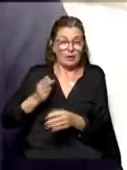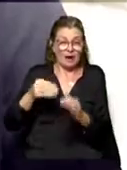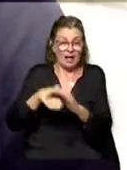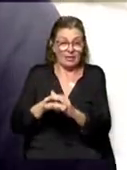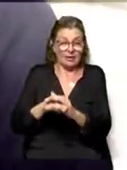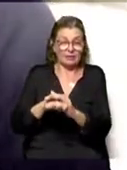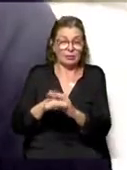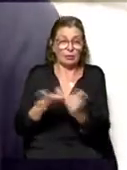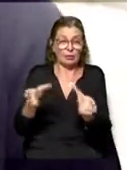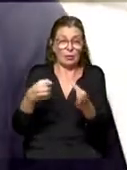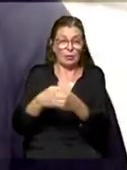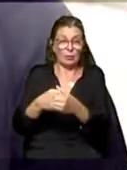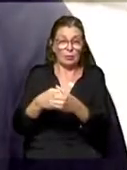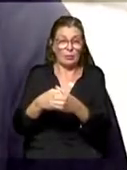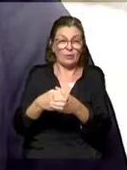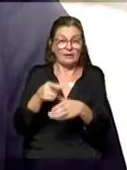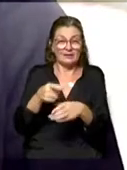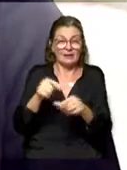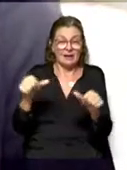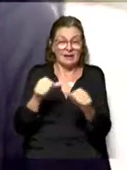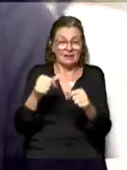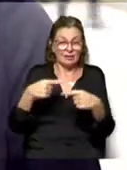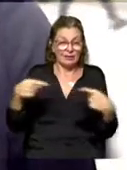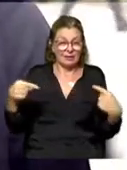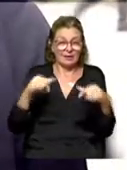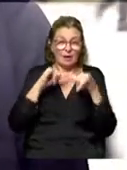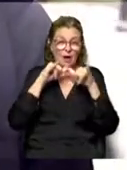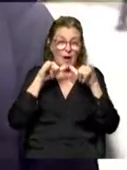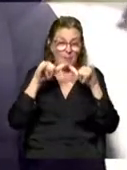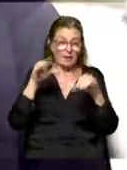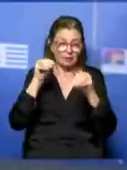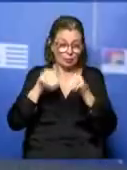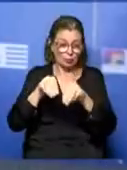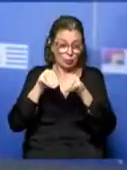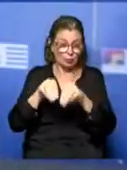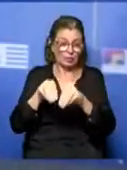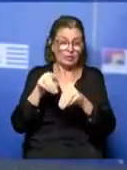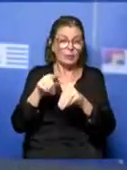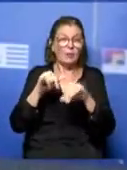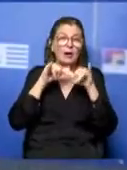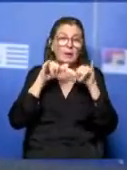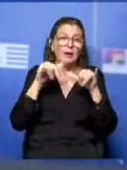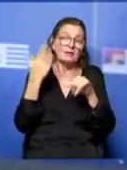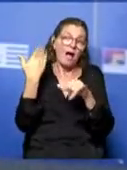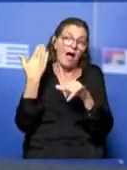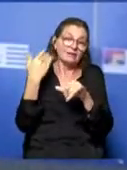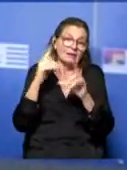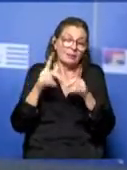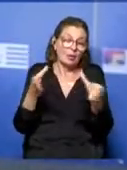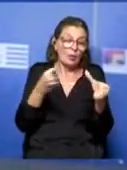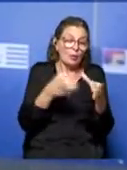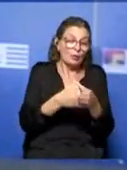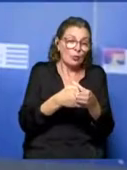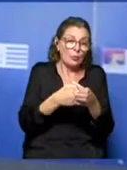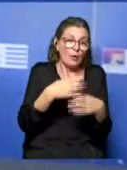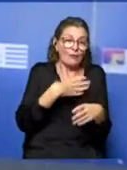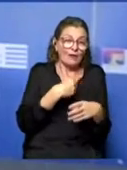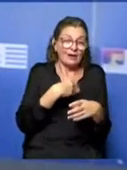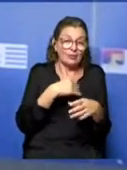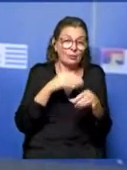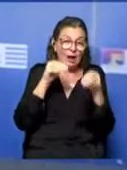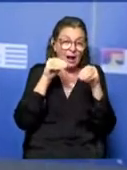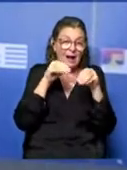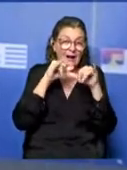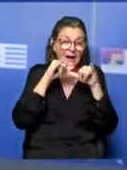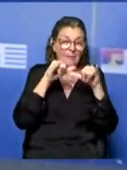tiene una agrupación registrada que está haciendo cuestiones de campaña sucia. Como en la campaña pasada, hubo un sector del Partido Nacional que hizo una campaña